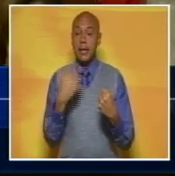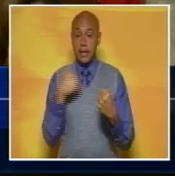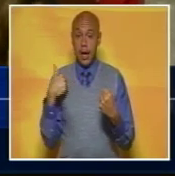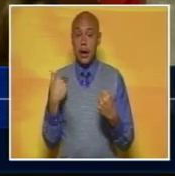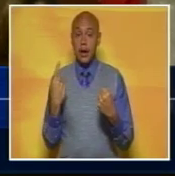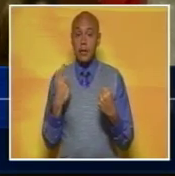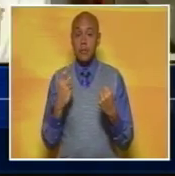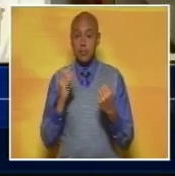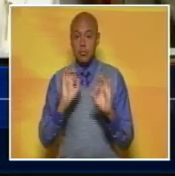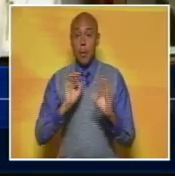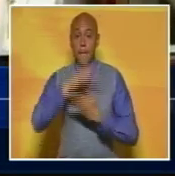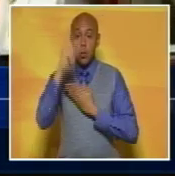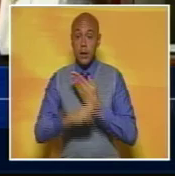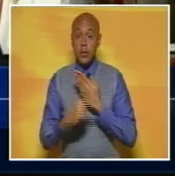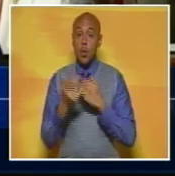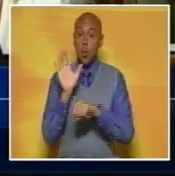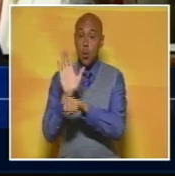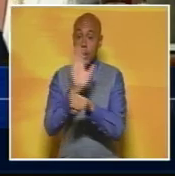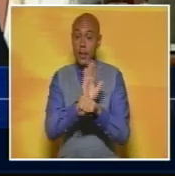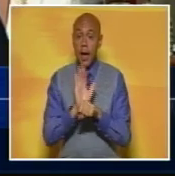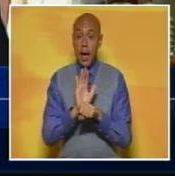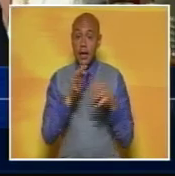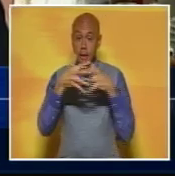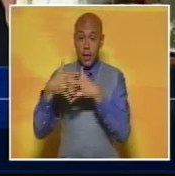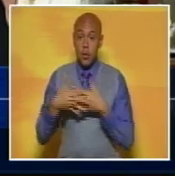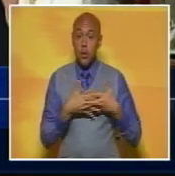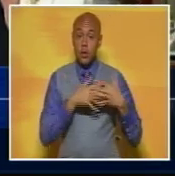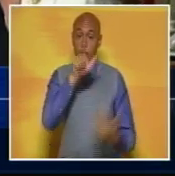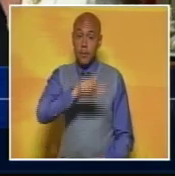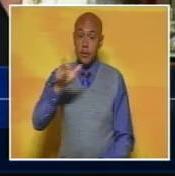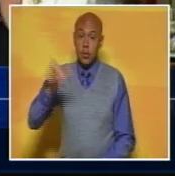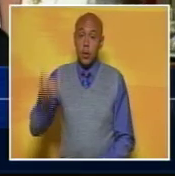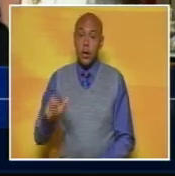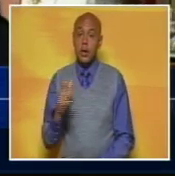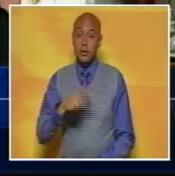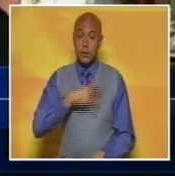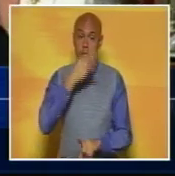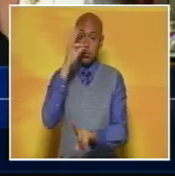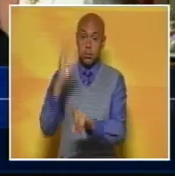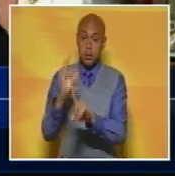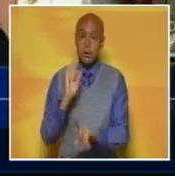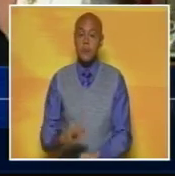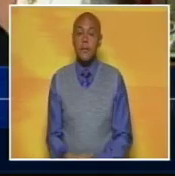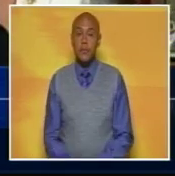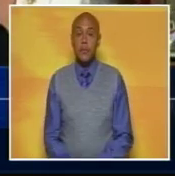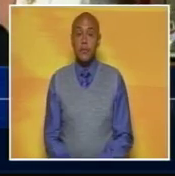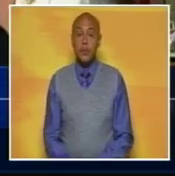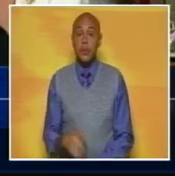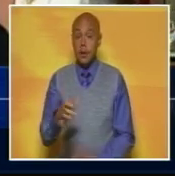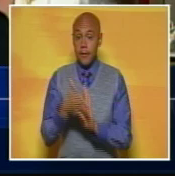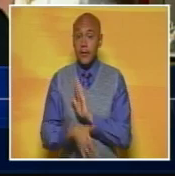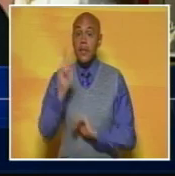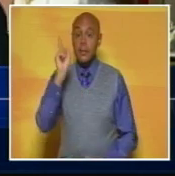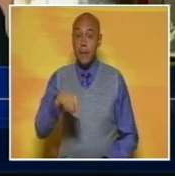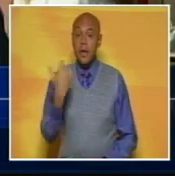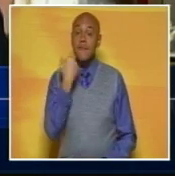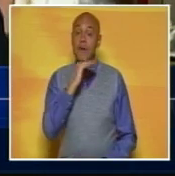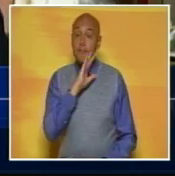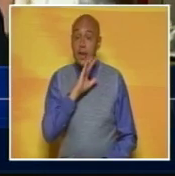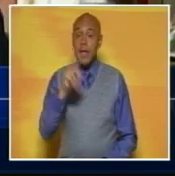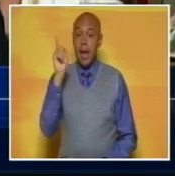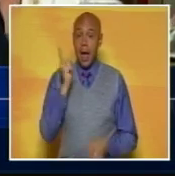las medidas necesarias para proteger del coronavirus a Estados Unidos. También significa luchar contra las